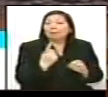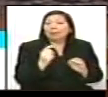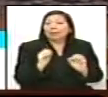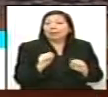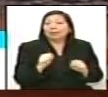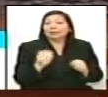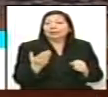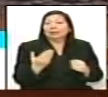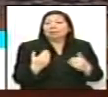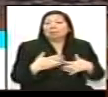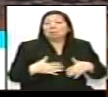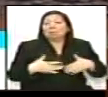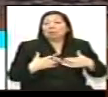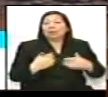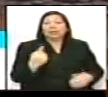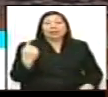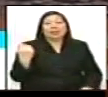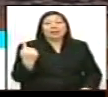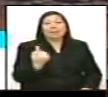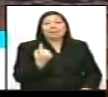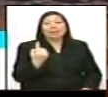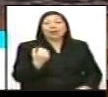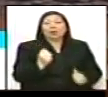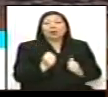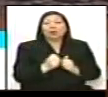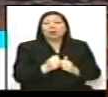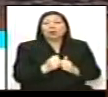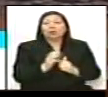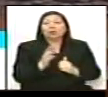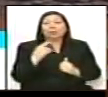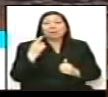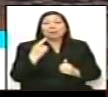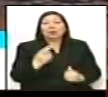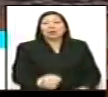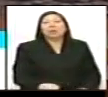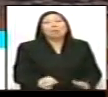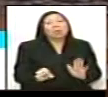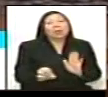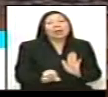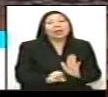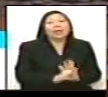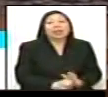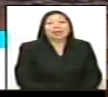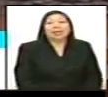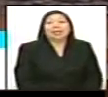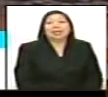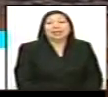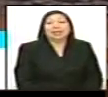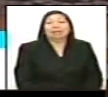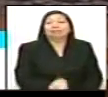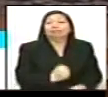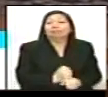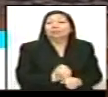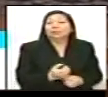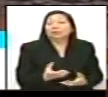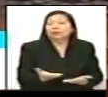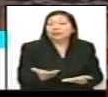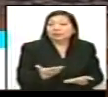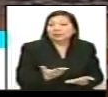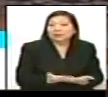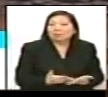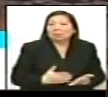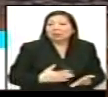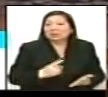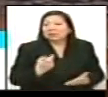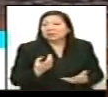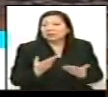sea efectiva. El primero es contar con sanciones políticas, como por ejemplo la ejecución coactiva que